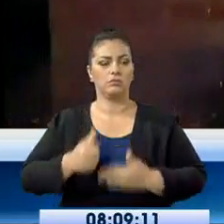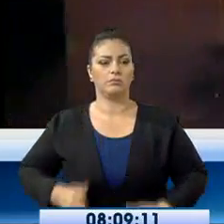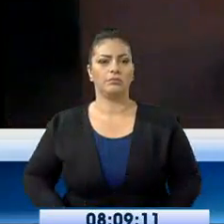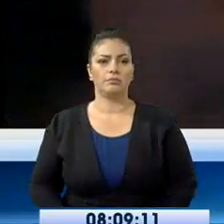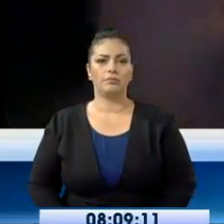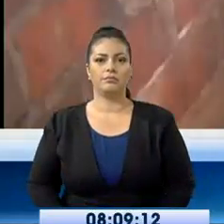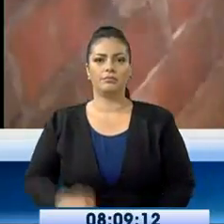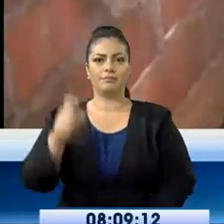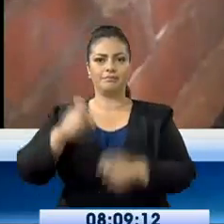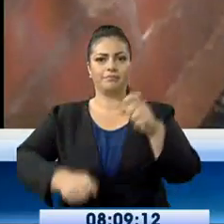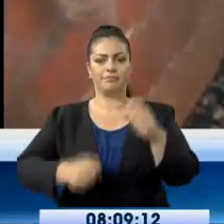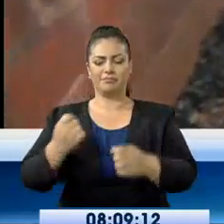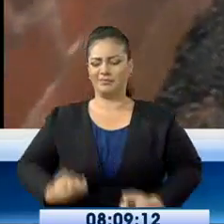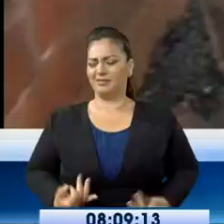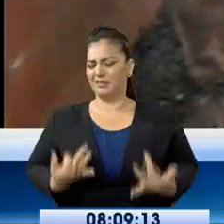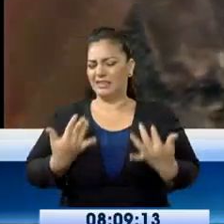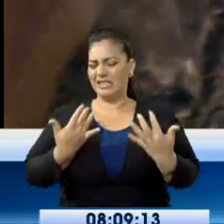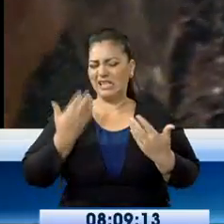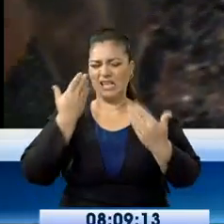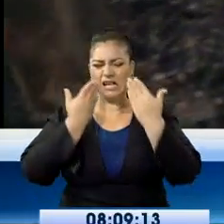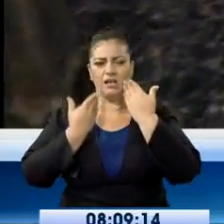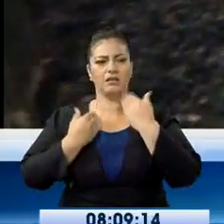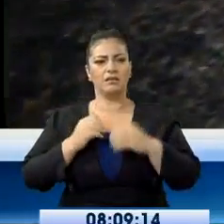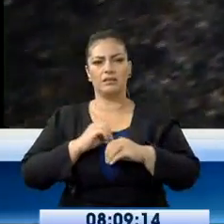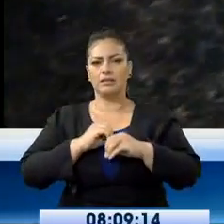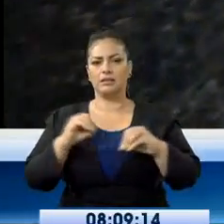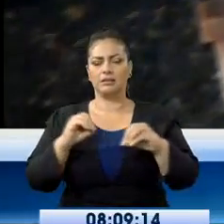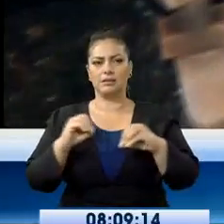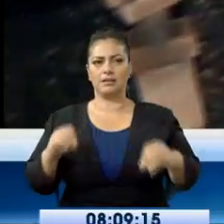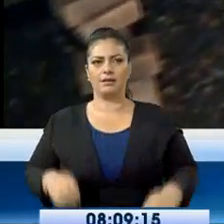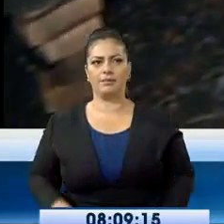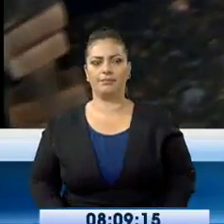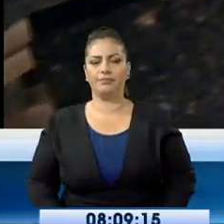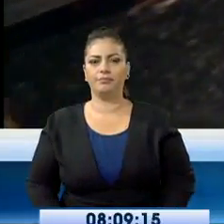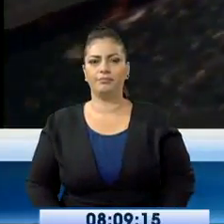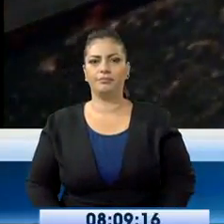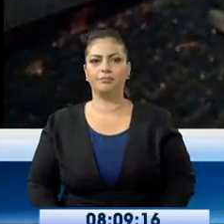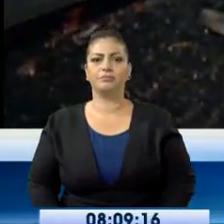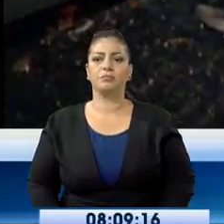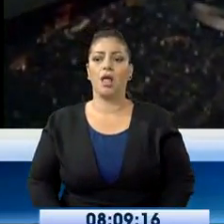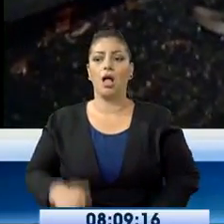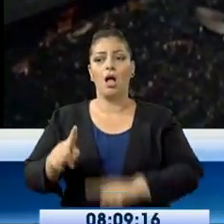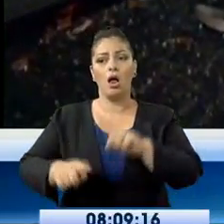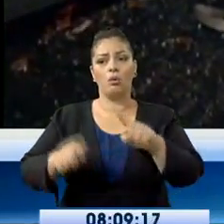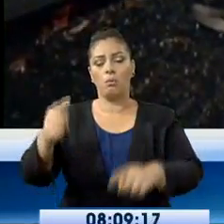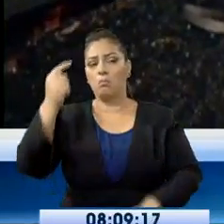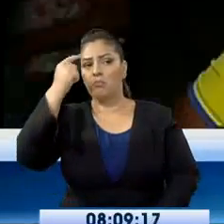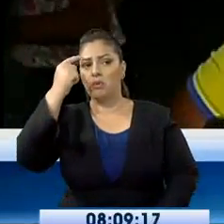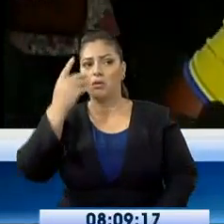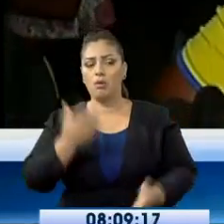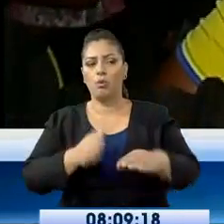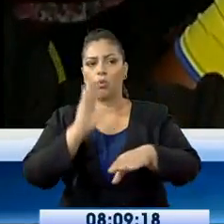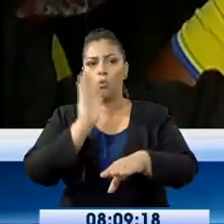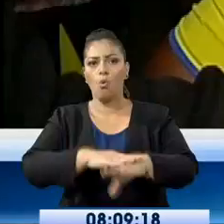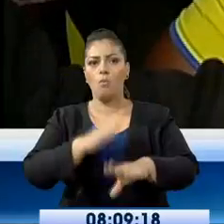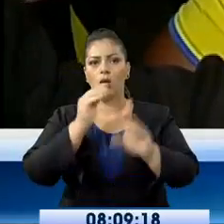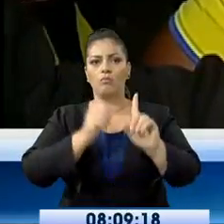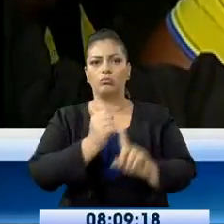personas heridas. Los afectados sospechan que fue provocado por una vela encendida. Se